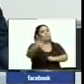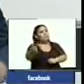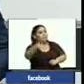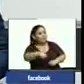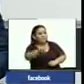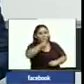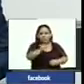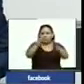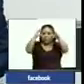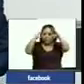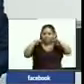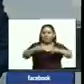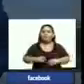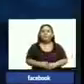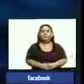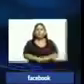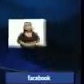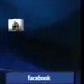más de Noticiero Hechos.